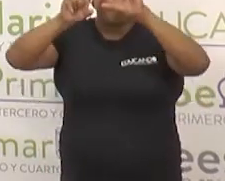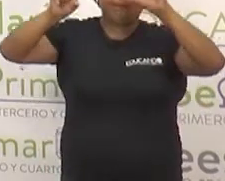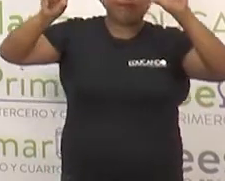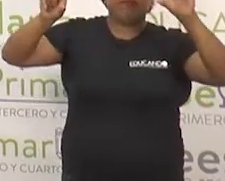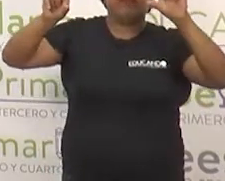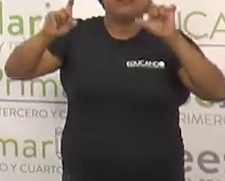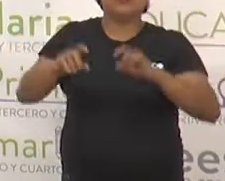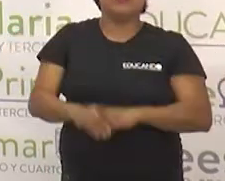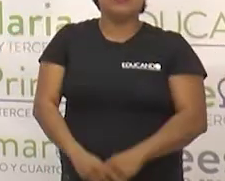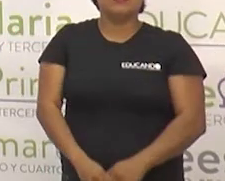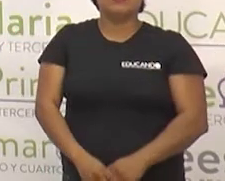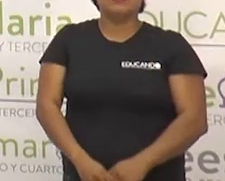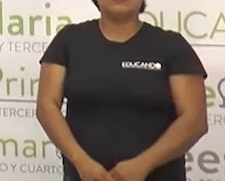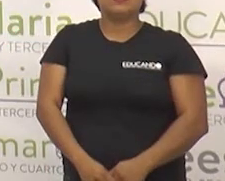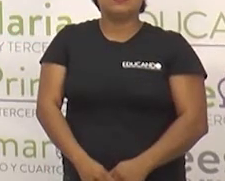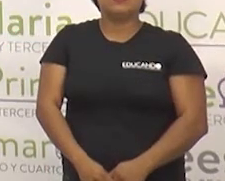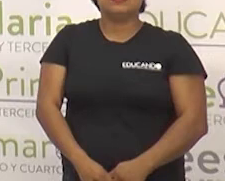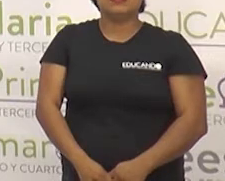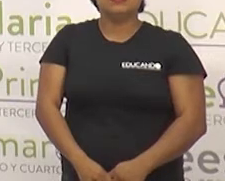es